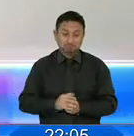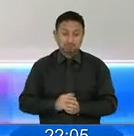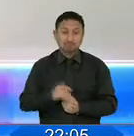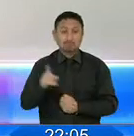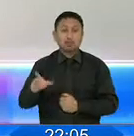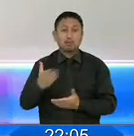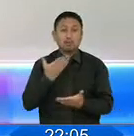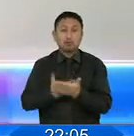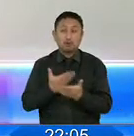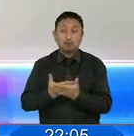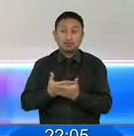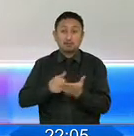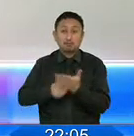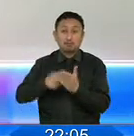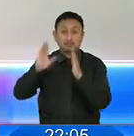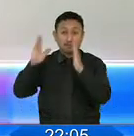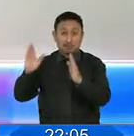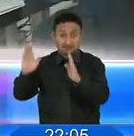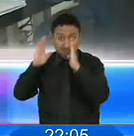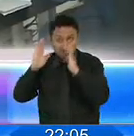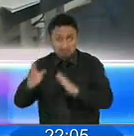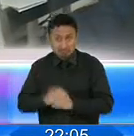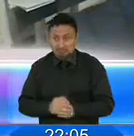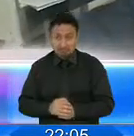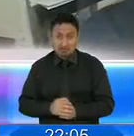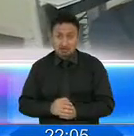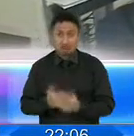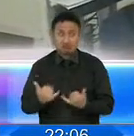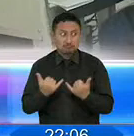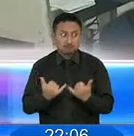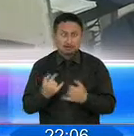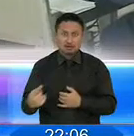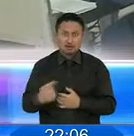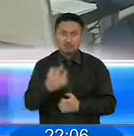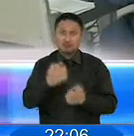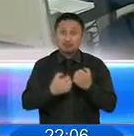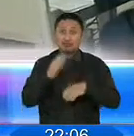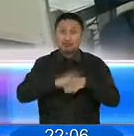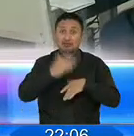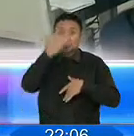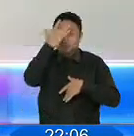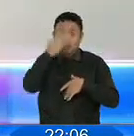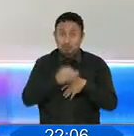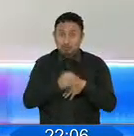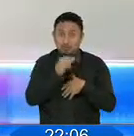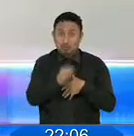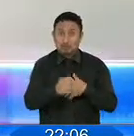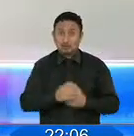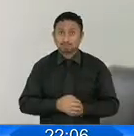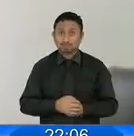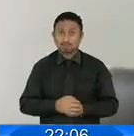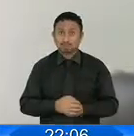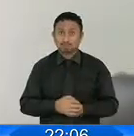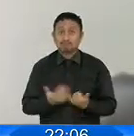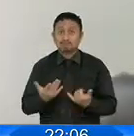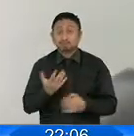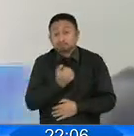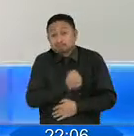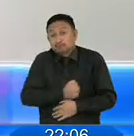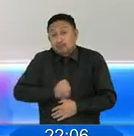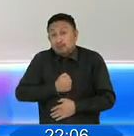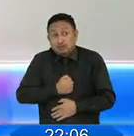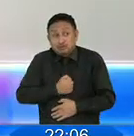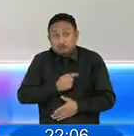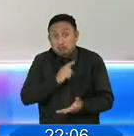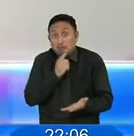haya sido acogida por el Ministerio del Trabajo frente a una realidad por el COVID-19. Que lamentablemente es